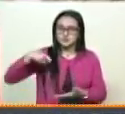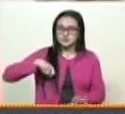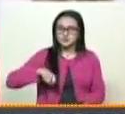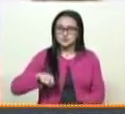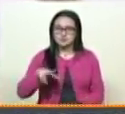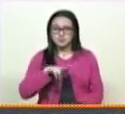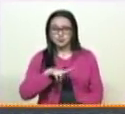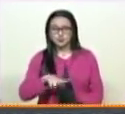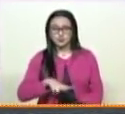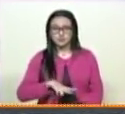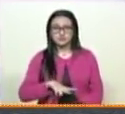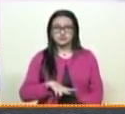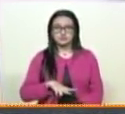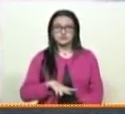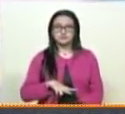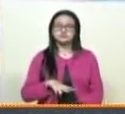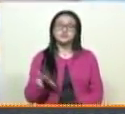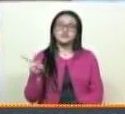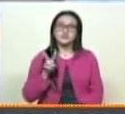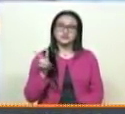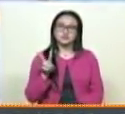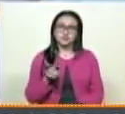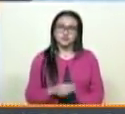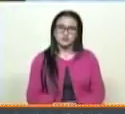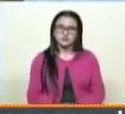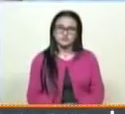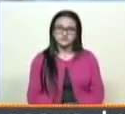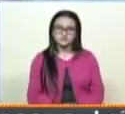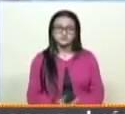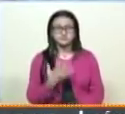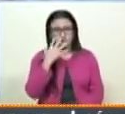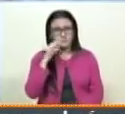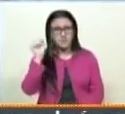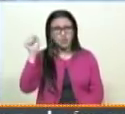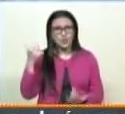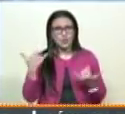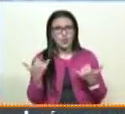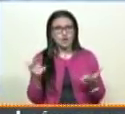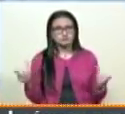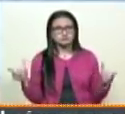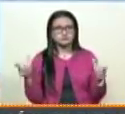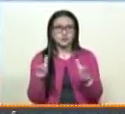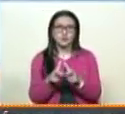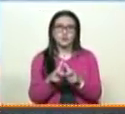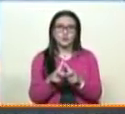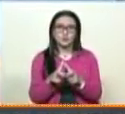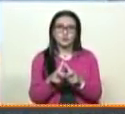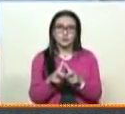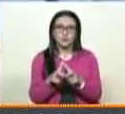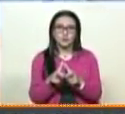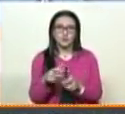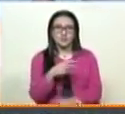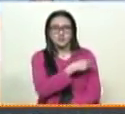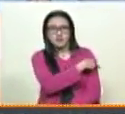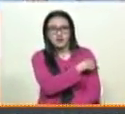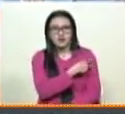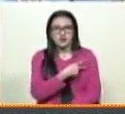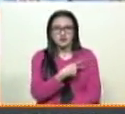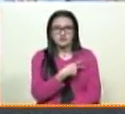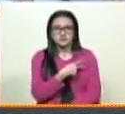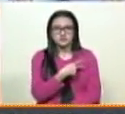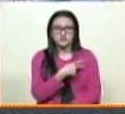Venezuela. De esta manera, el jefe de Estado venezolano, Nicolás Maduro Moros, se reúne entonces con la delegación